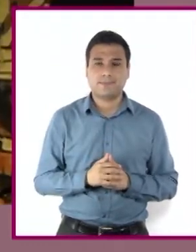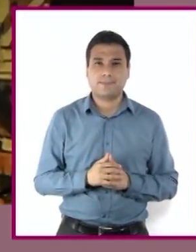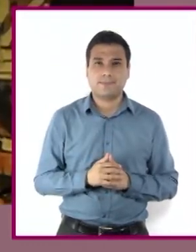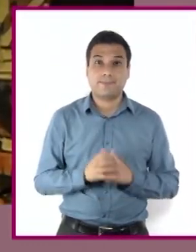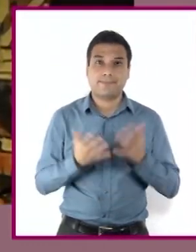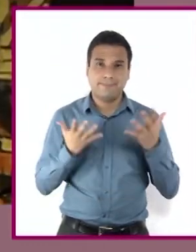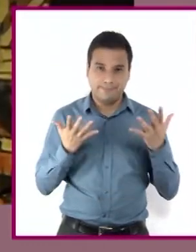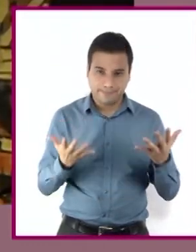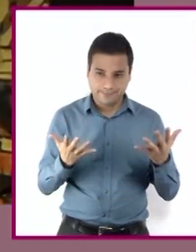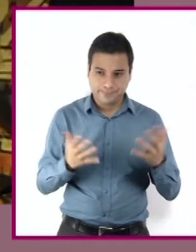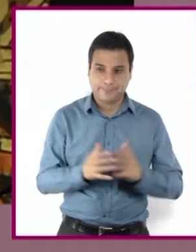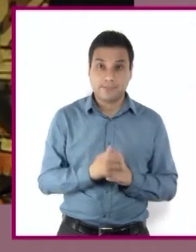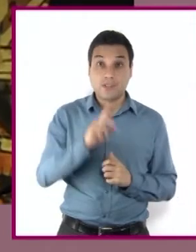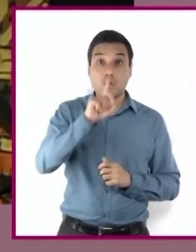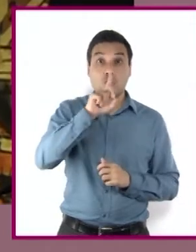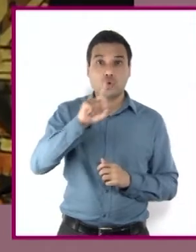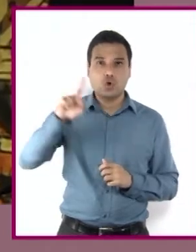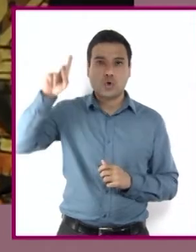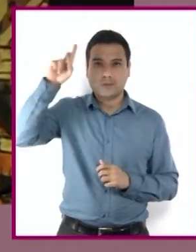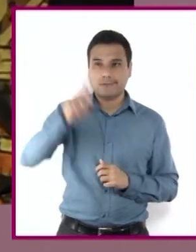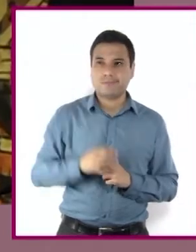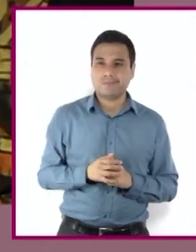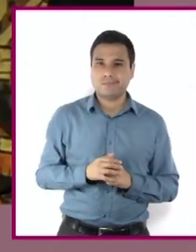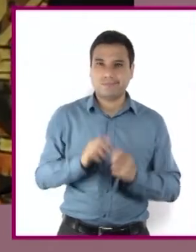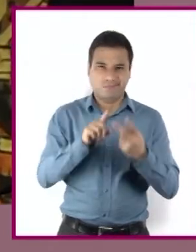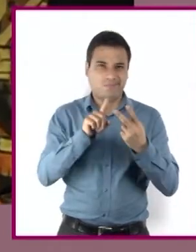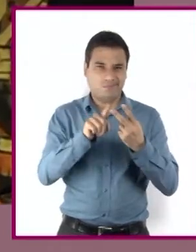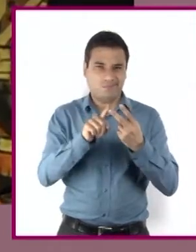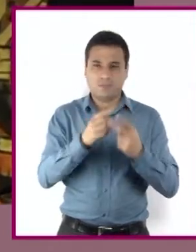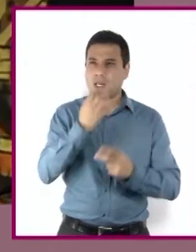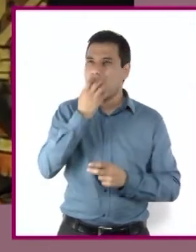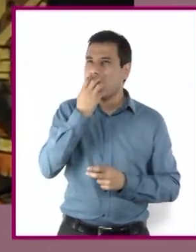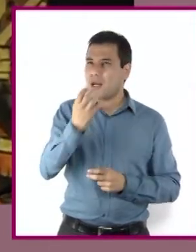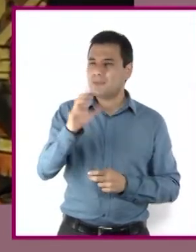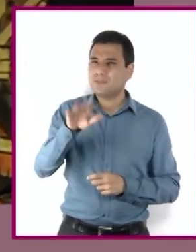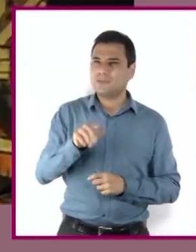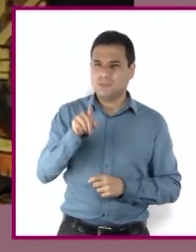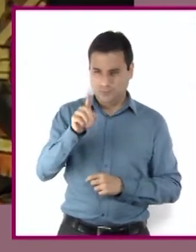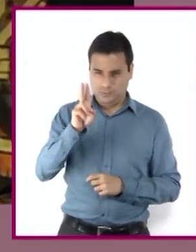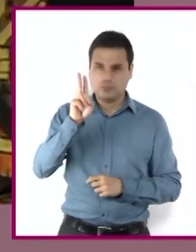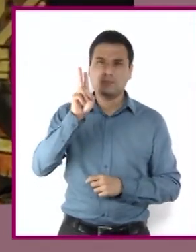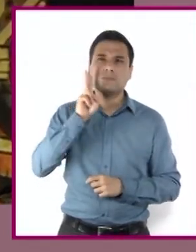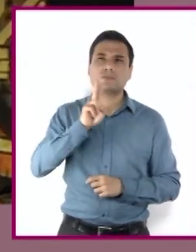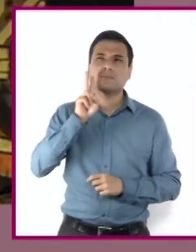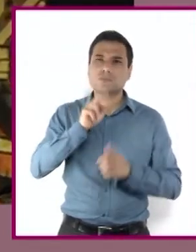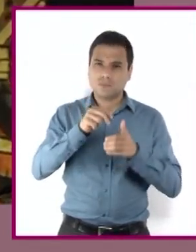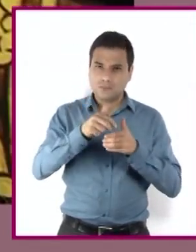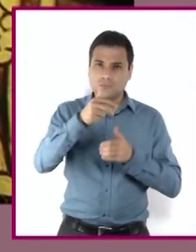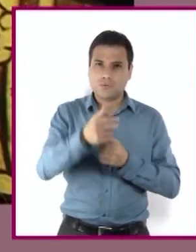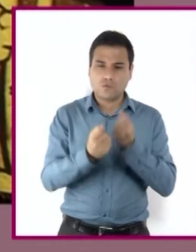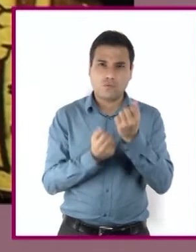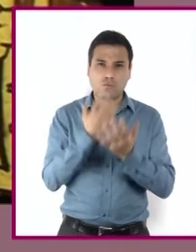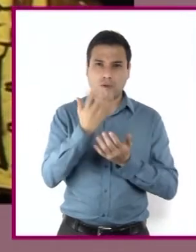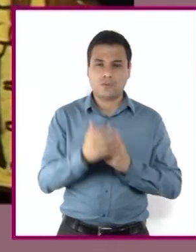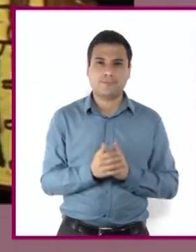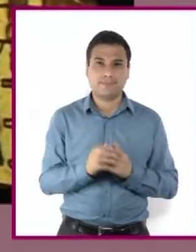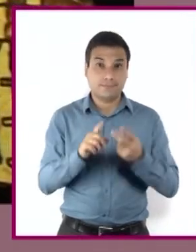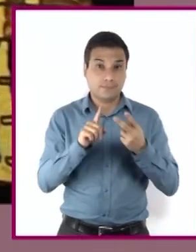Entonces, los dioses se dirigieron a Nanahuatzin, pidiéndole que hiciera la prueba.